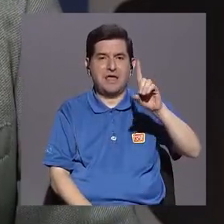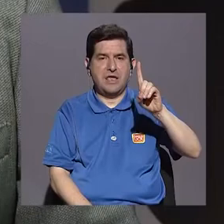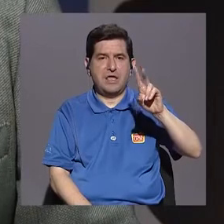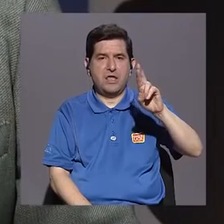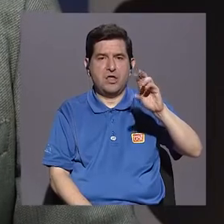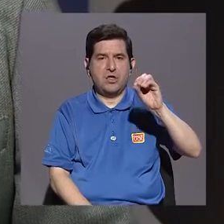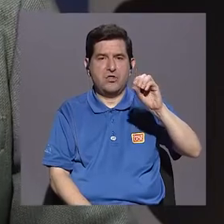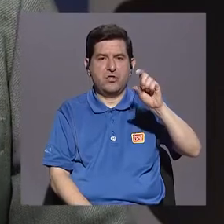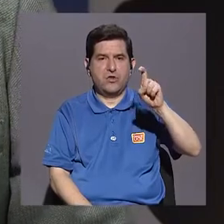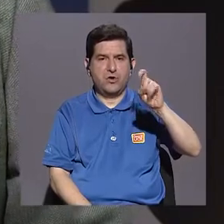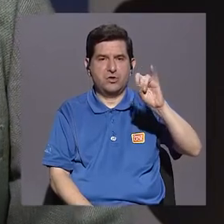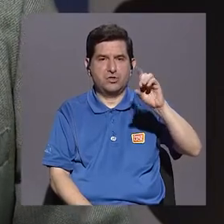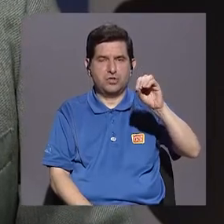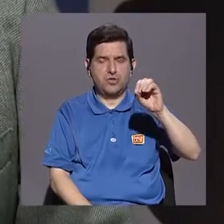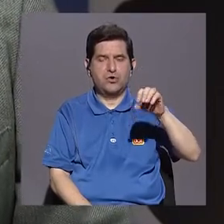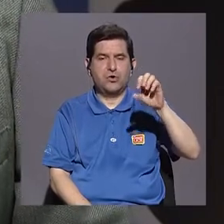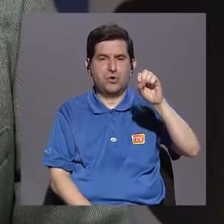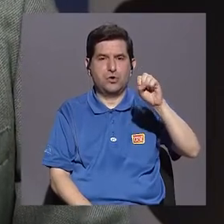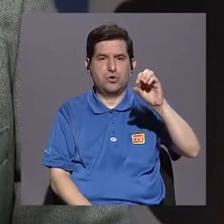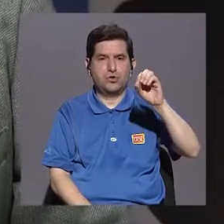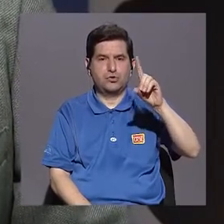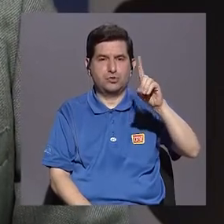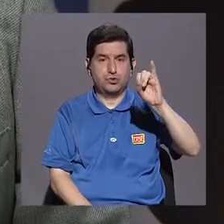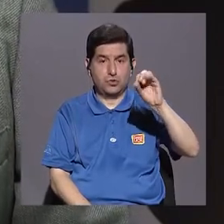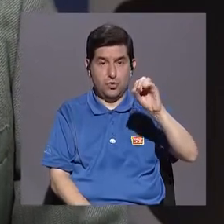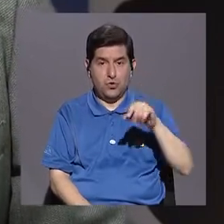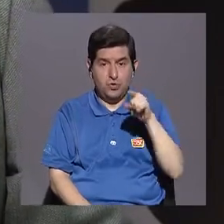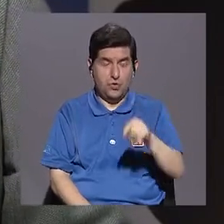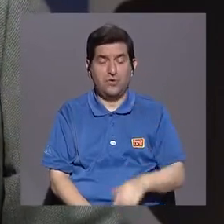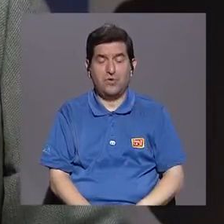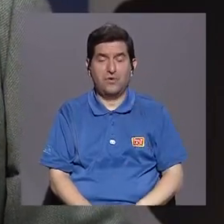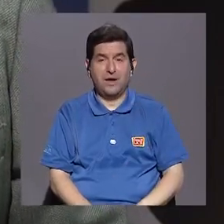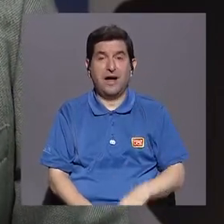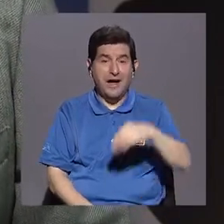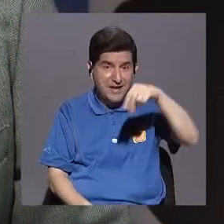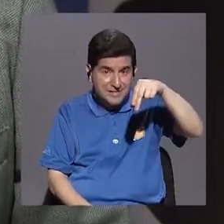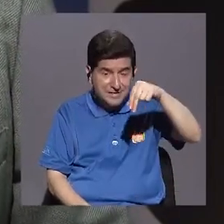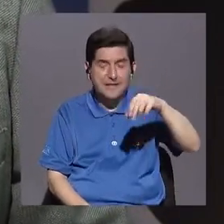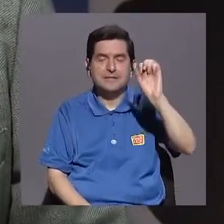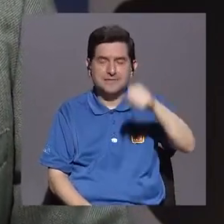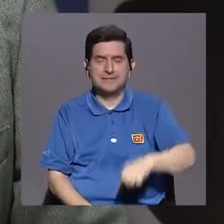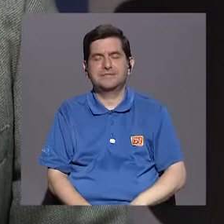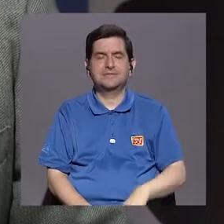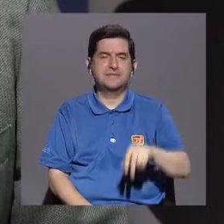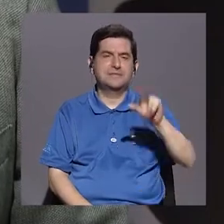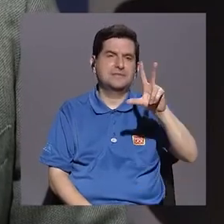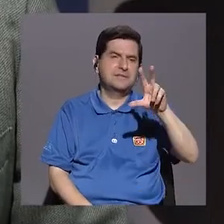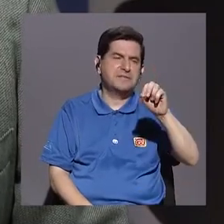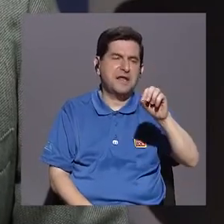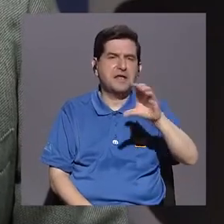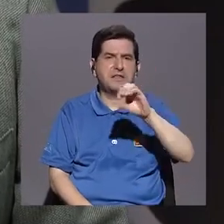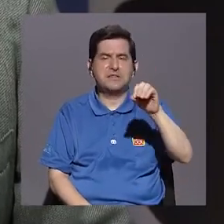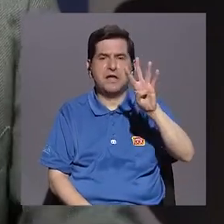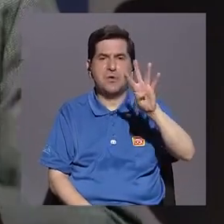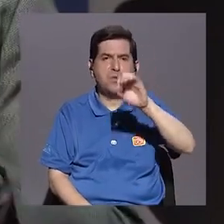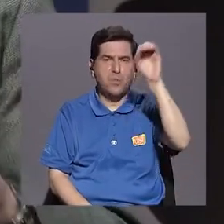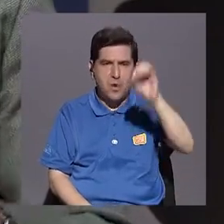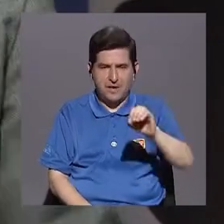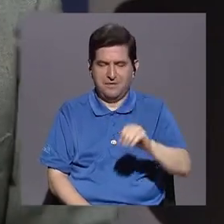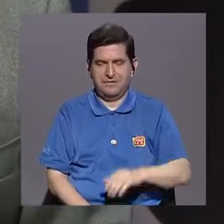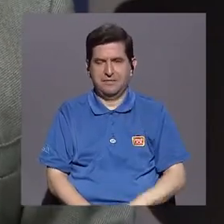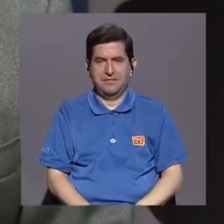salina estamos hablando ahí 30 a 40 por ciento claro eso